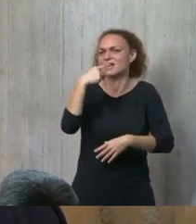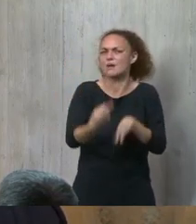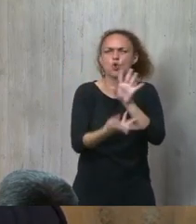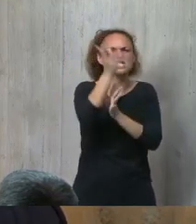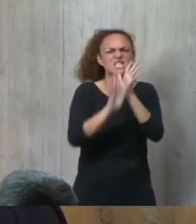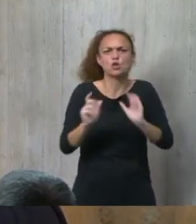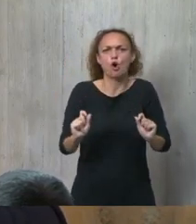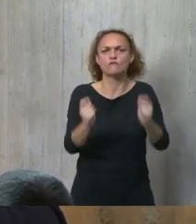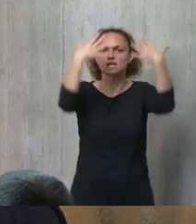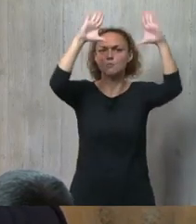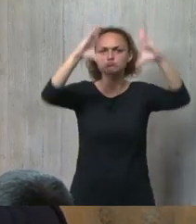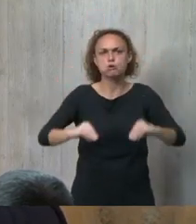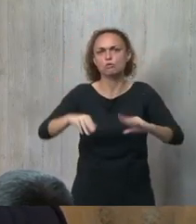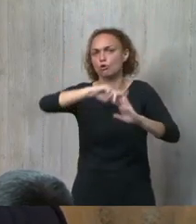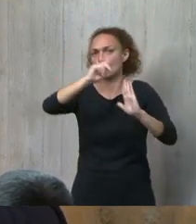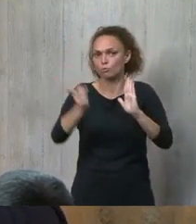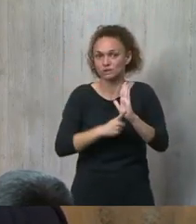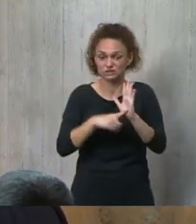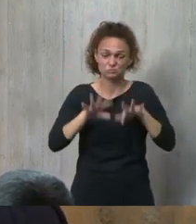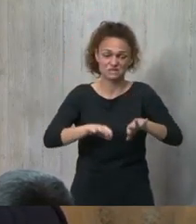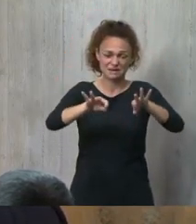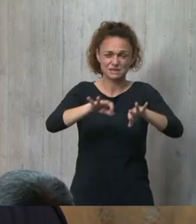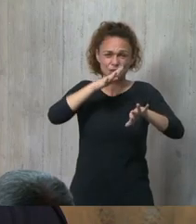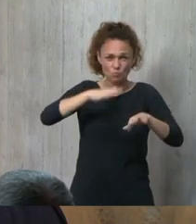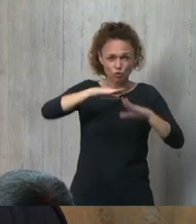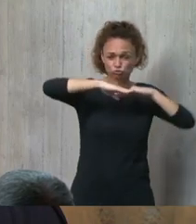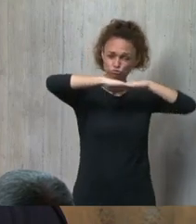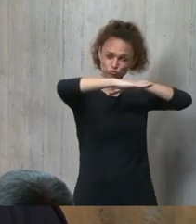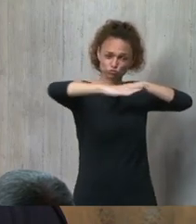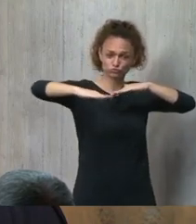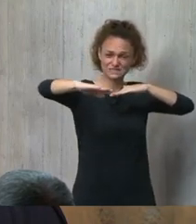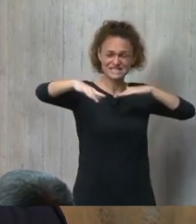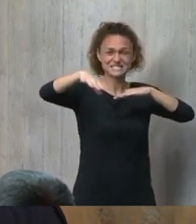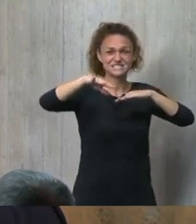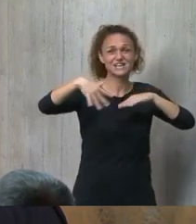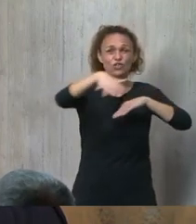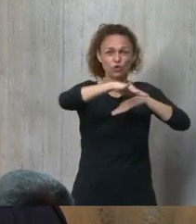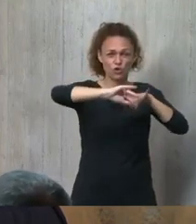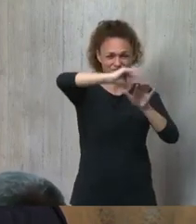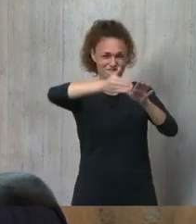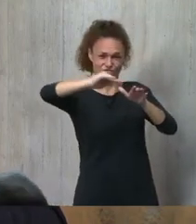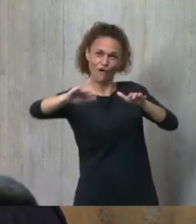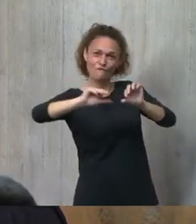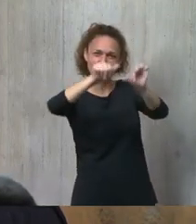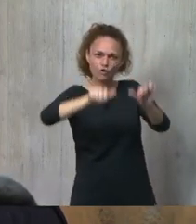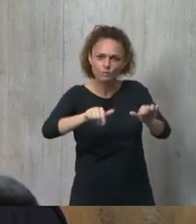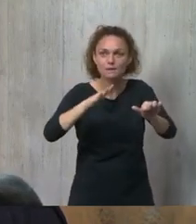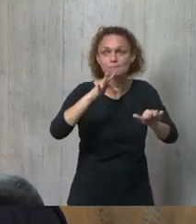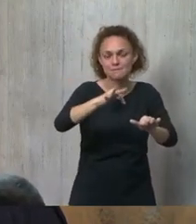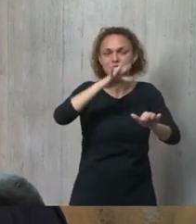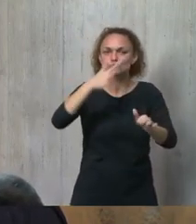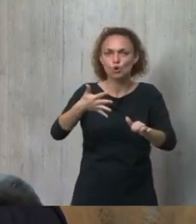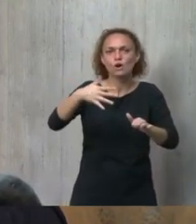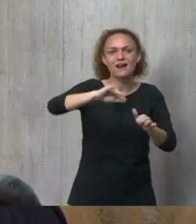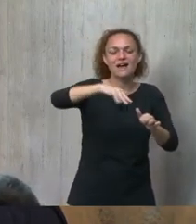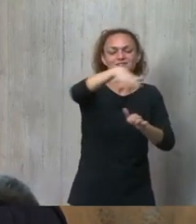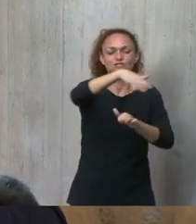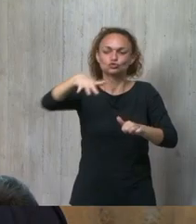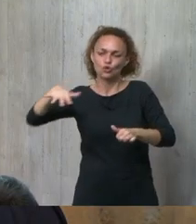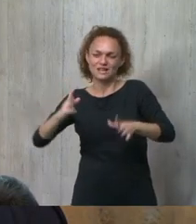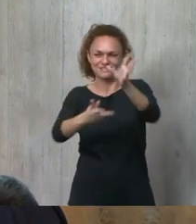sobre todo por la superficie y las características de la masa forestal que se ha incendiado. También, como